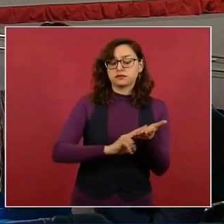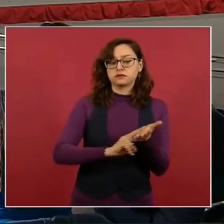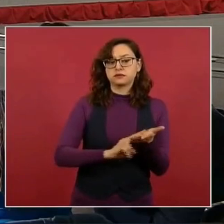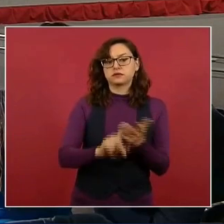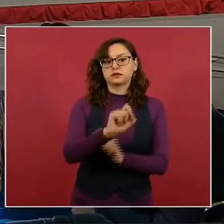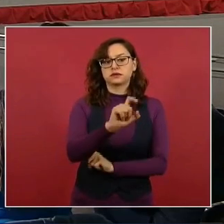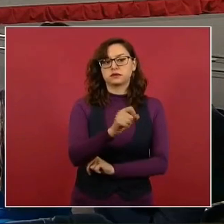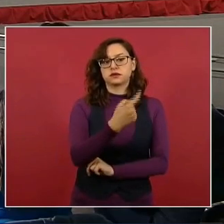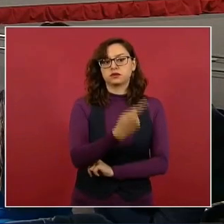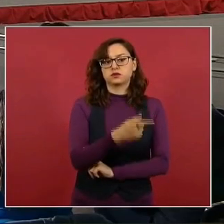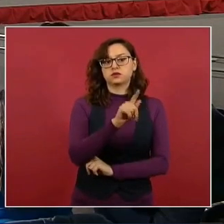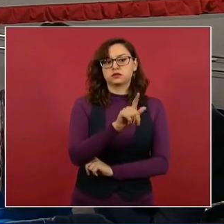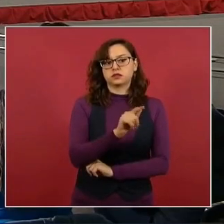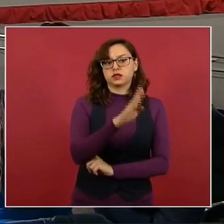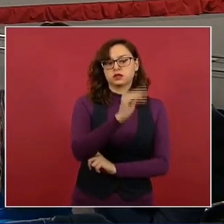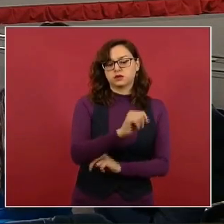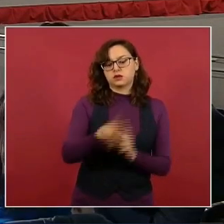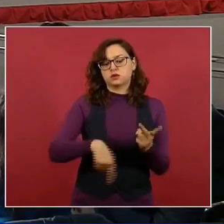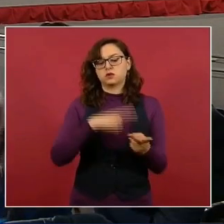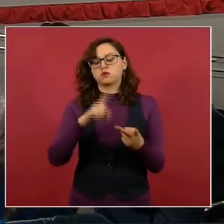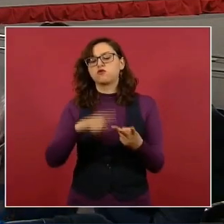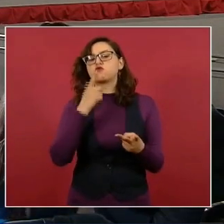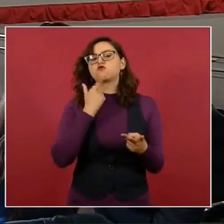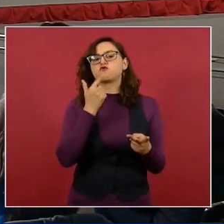21 pesos con 79 centavos por litro, de la gasolina premium,